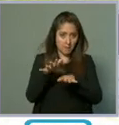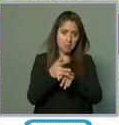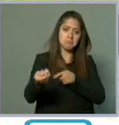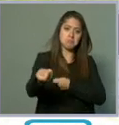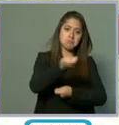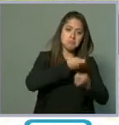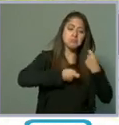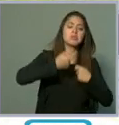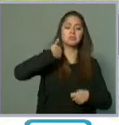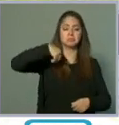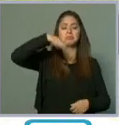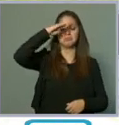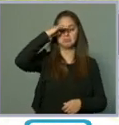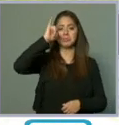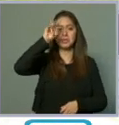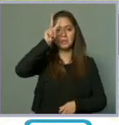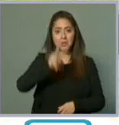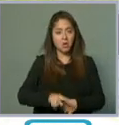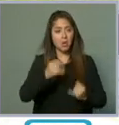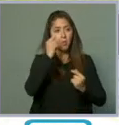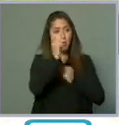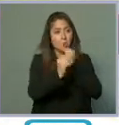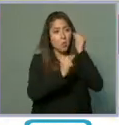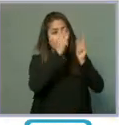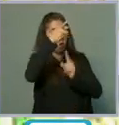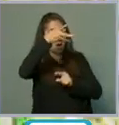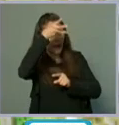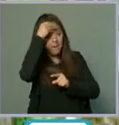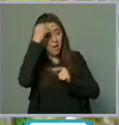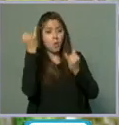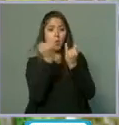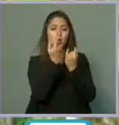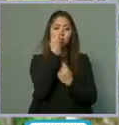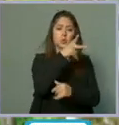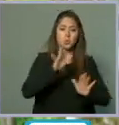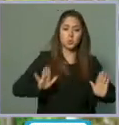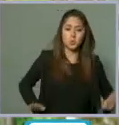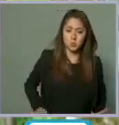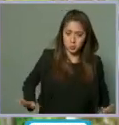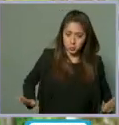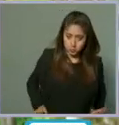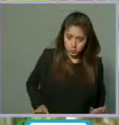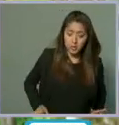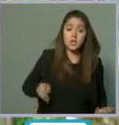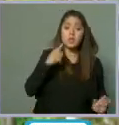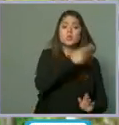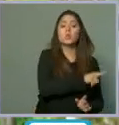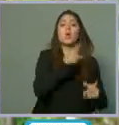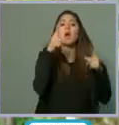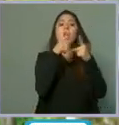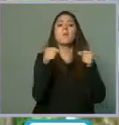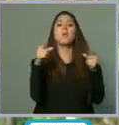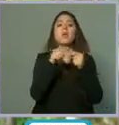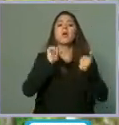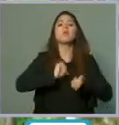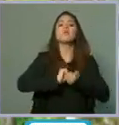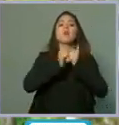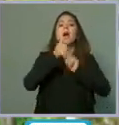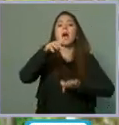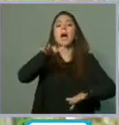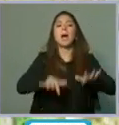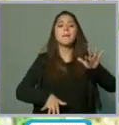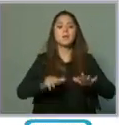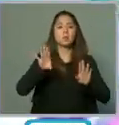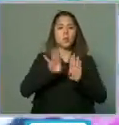y tal vez nos están contagiando poco a poco con esto. Los japoneses tienden a ser muy, hasta de vez en cuando,